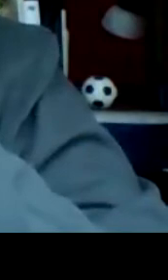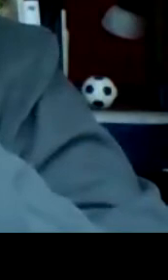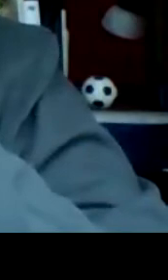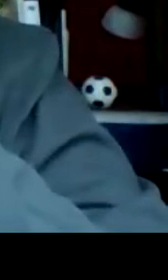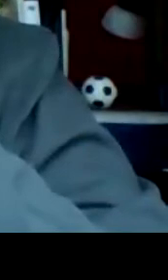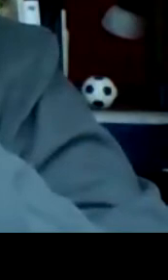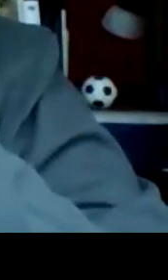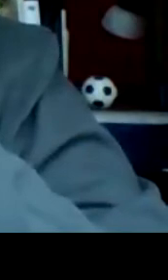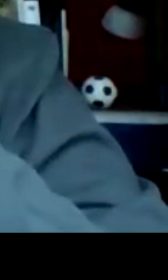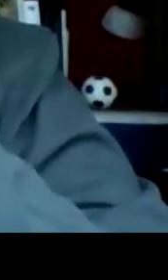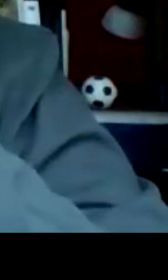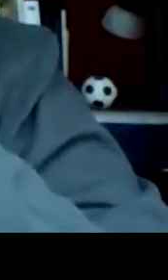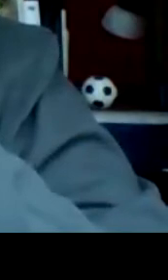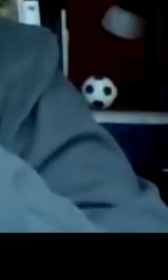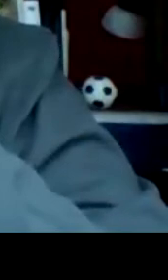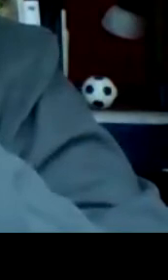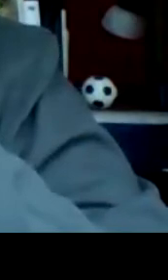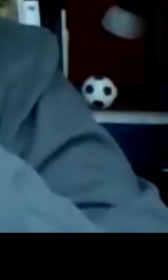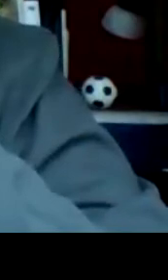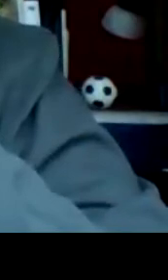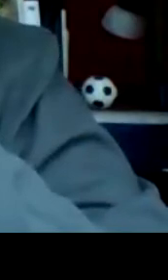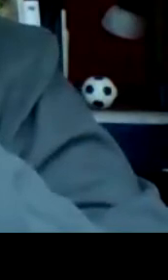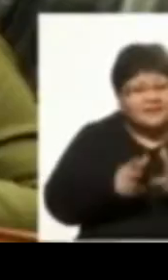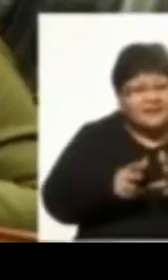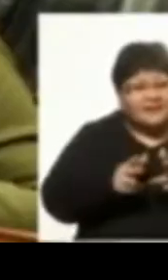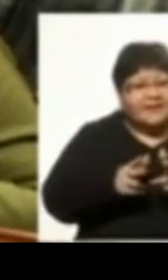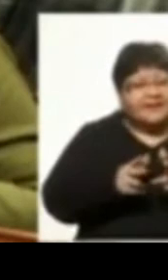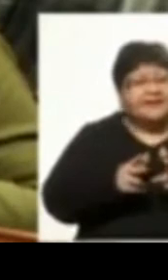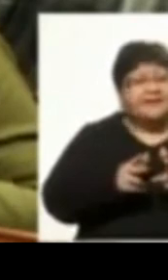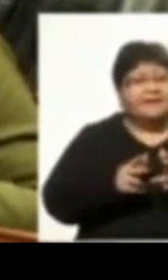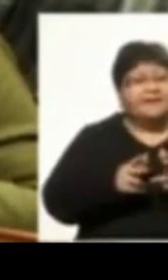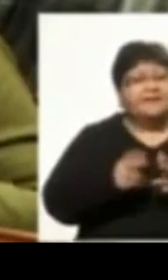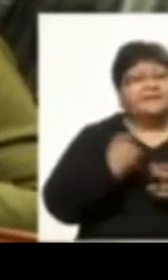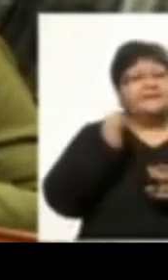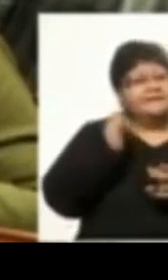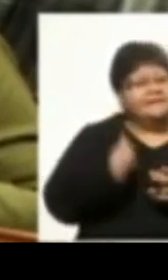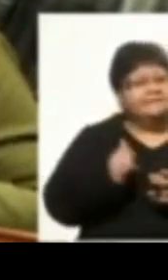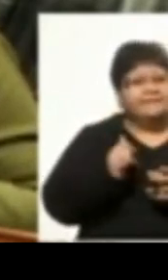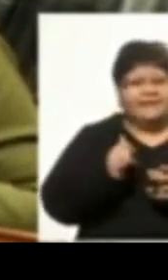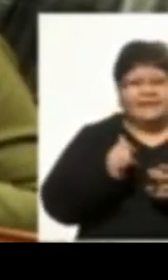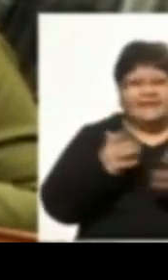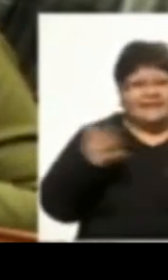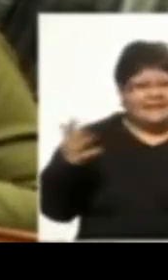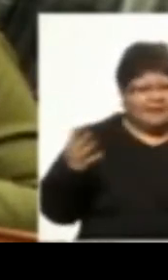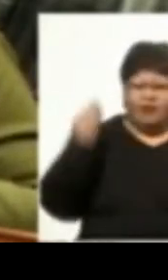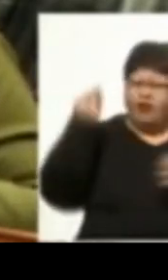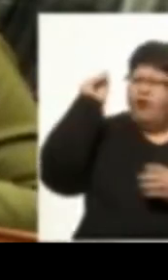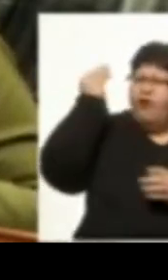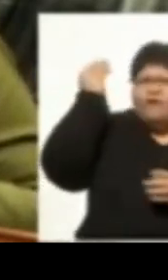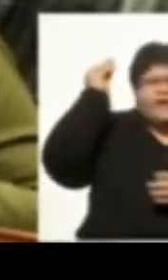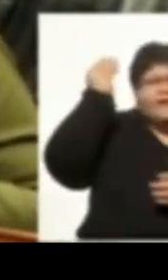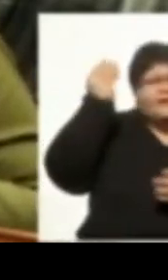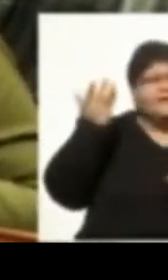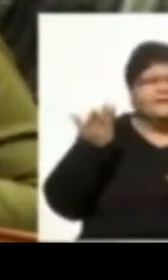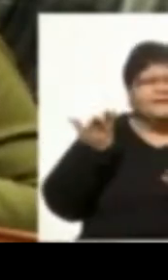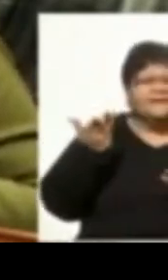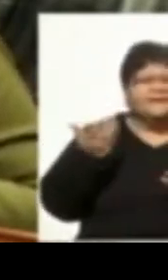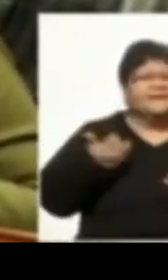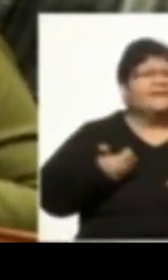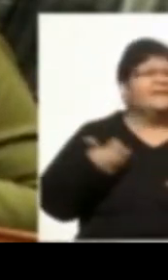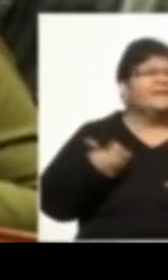proliferación en Memorias para Armar de estos relatos. Bueno, y unas cuantas de las que estuvieron en Memorias para Armar estaban hoy allí